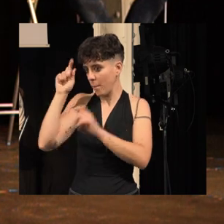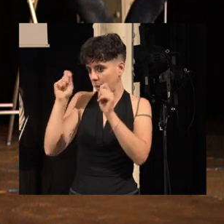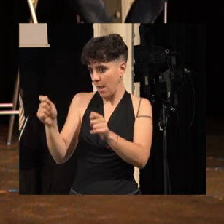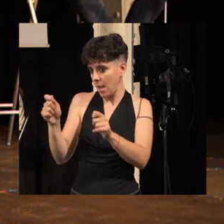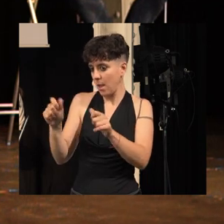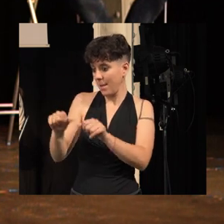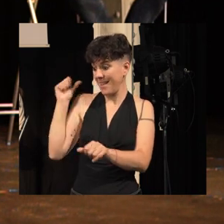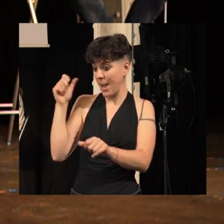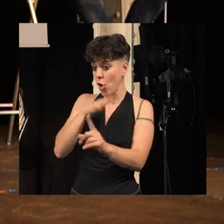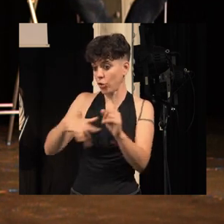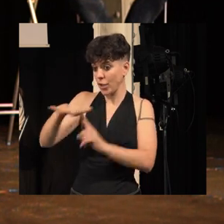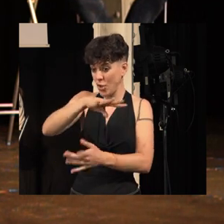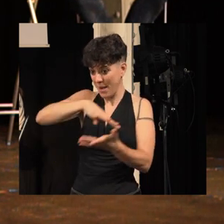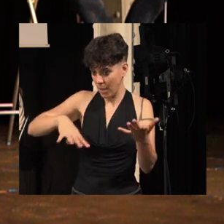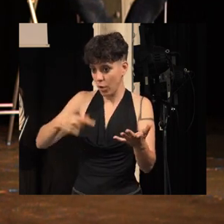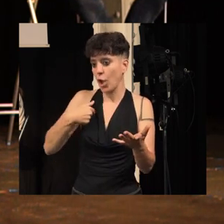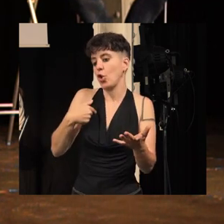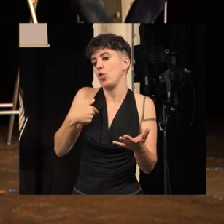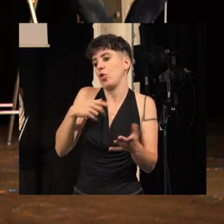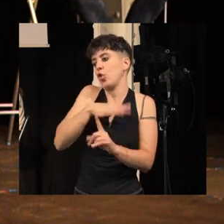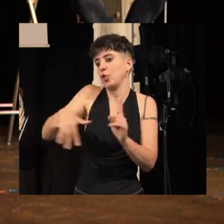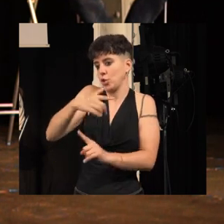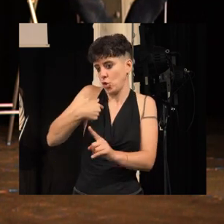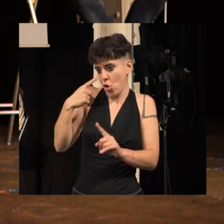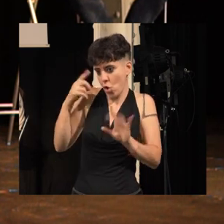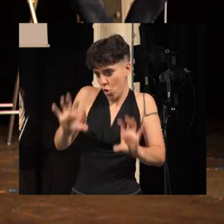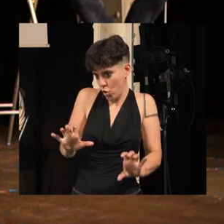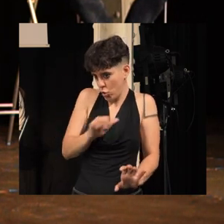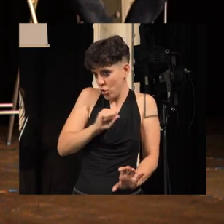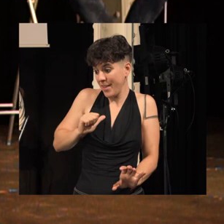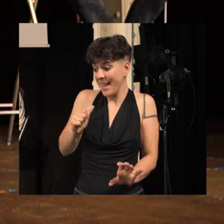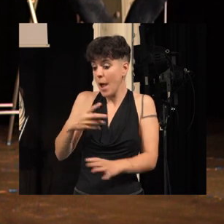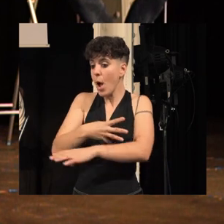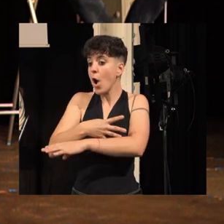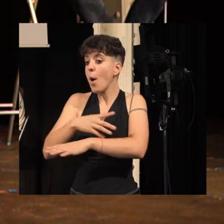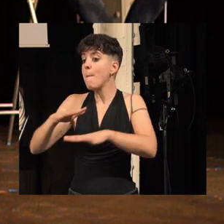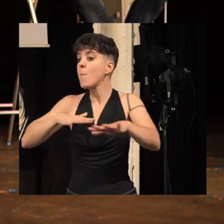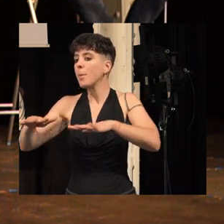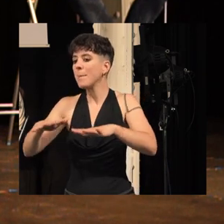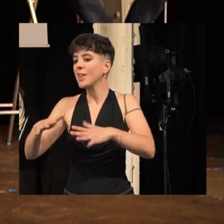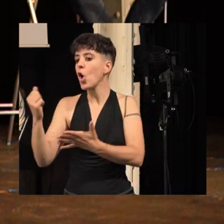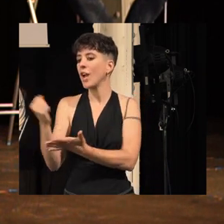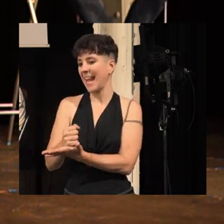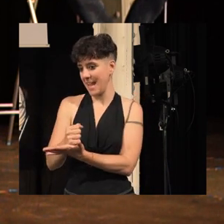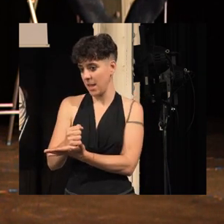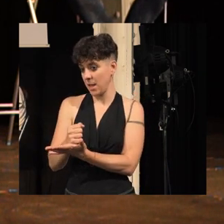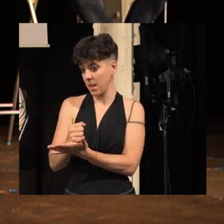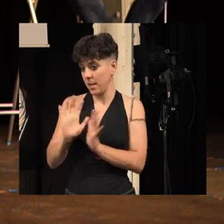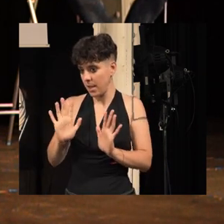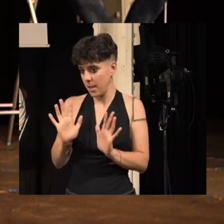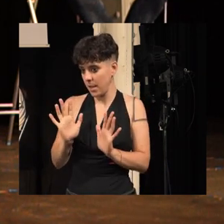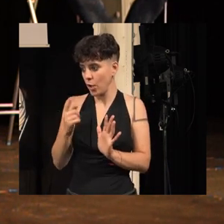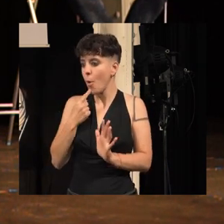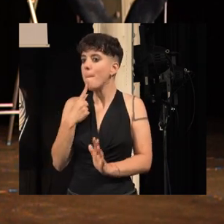en el contexto de Barcelona, que es el contexto que conozco, insisto, ha sido el movimiento gay. Y la pregunta es si alguna vez existió el